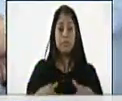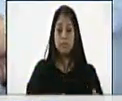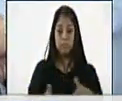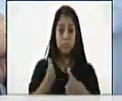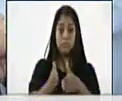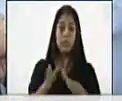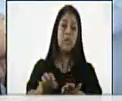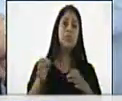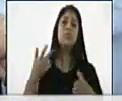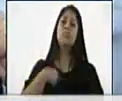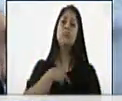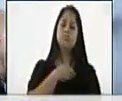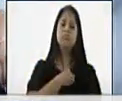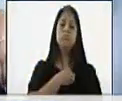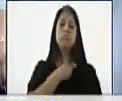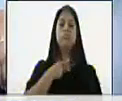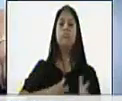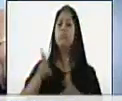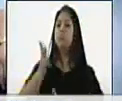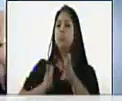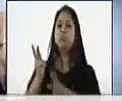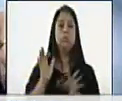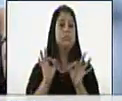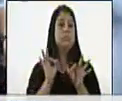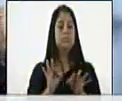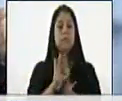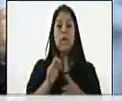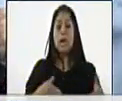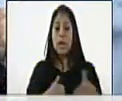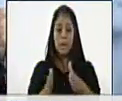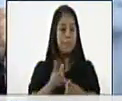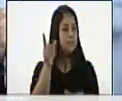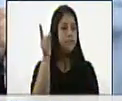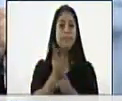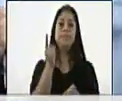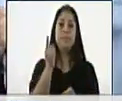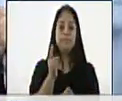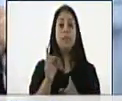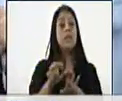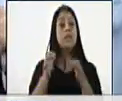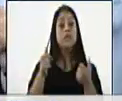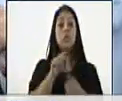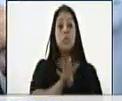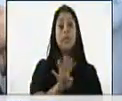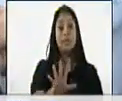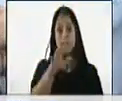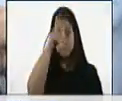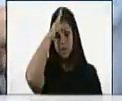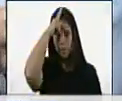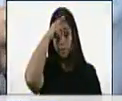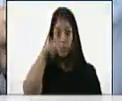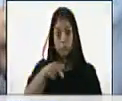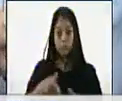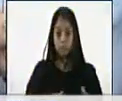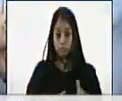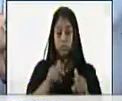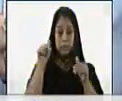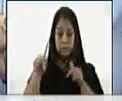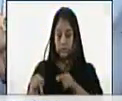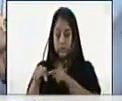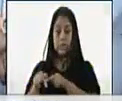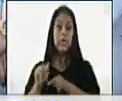la transitabilidad en el país haciendo las obras correctamente. Son 45 kilómetros de este tramo que va